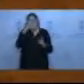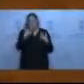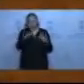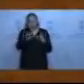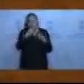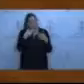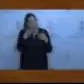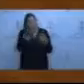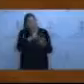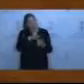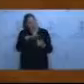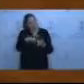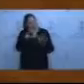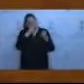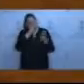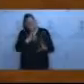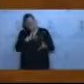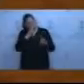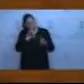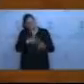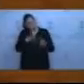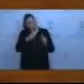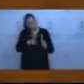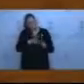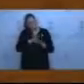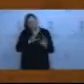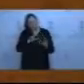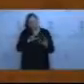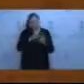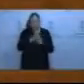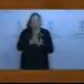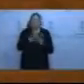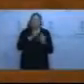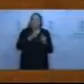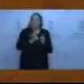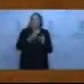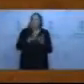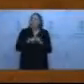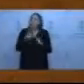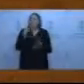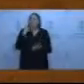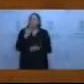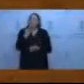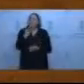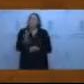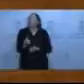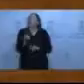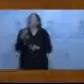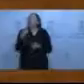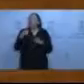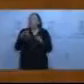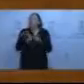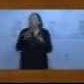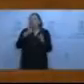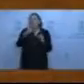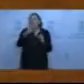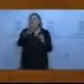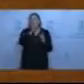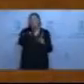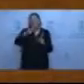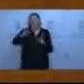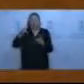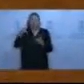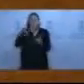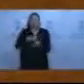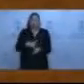muy bien, por lo que veo, y da una mayor credibilidad, por lo que veo también, a lo que alegan los sujetos fiscalizados. Y, miren, nosotros